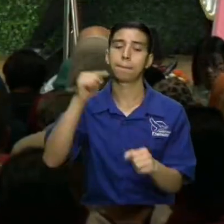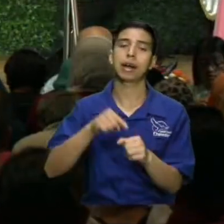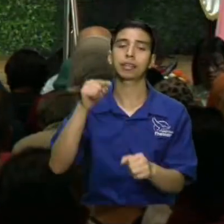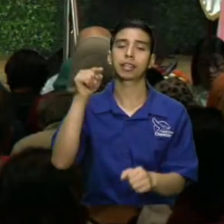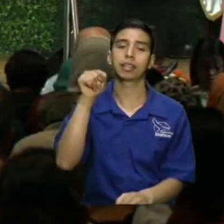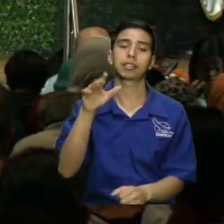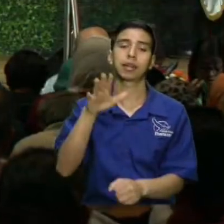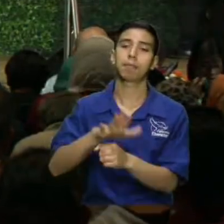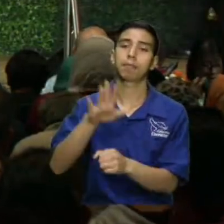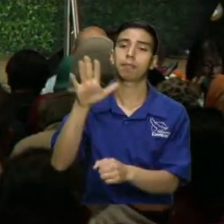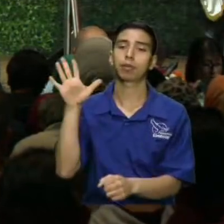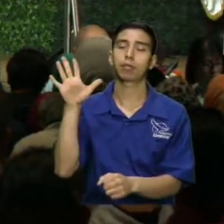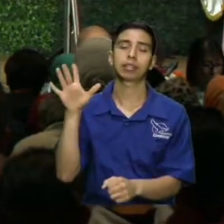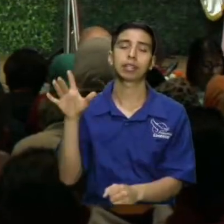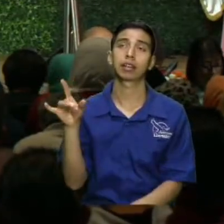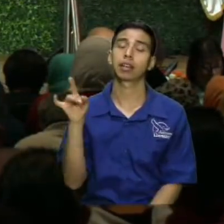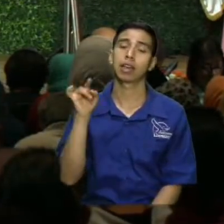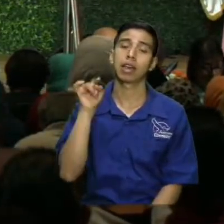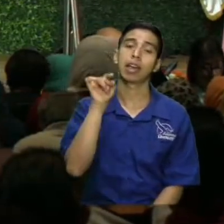te puedan llamar padre